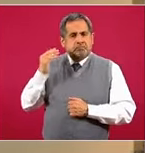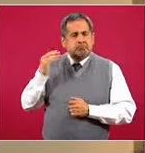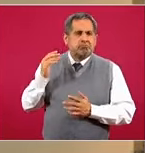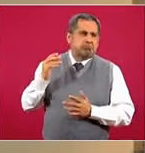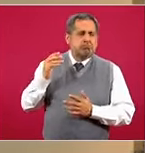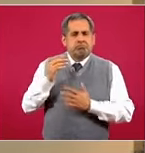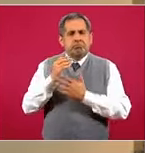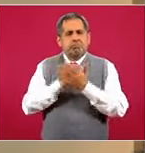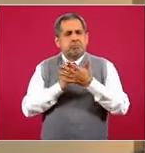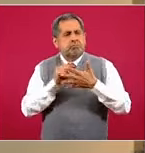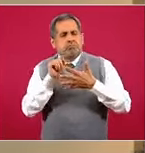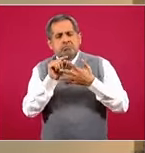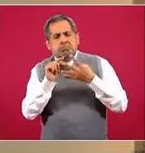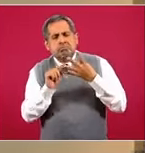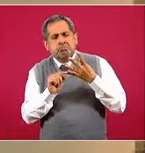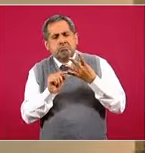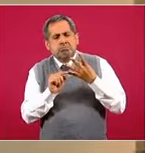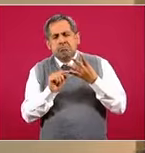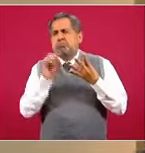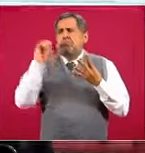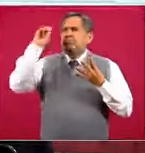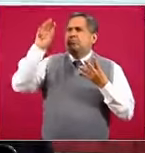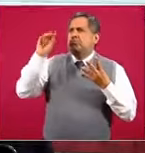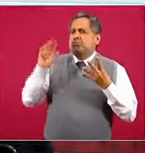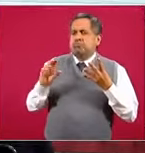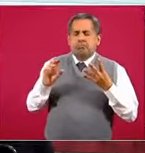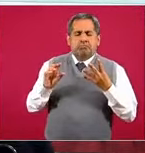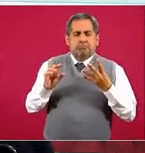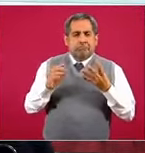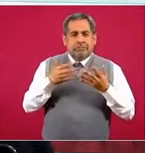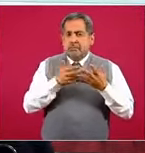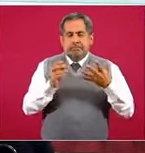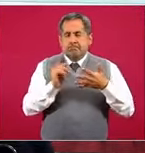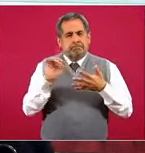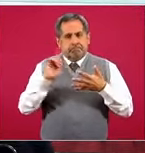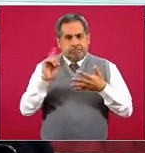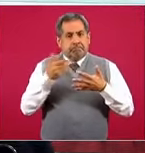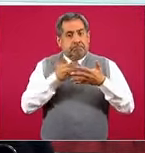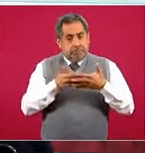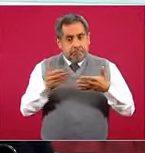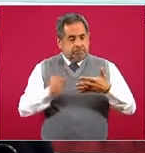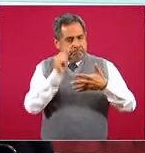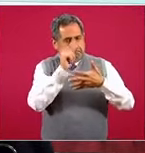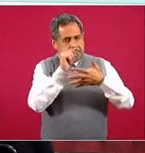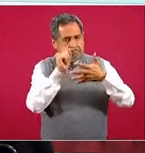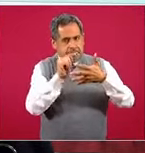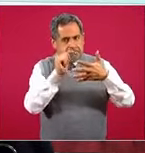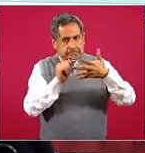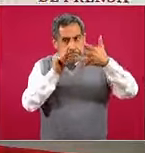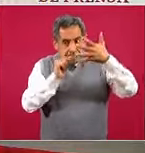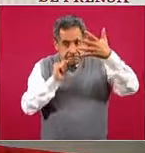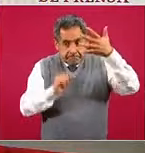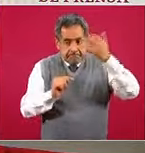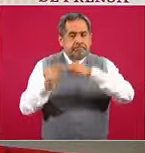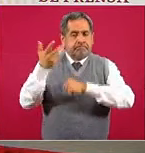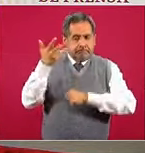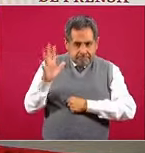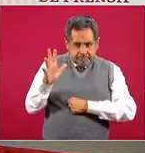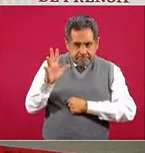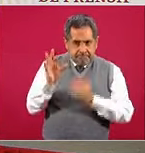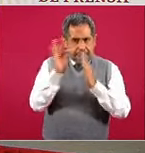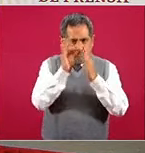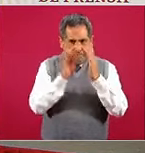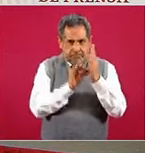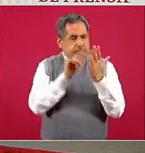menos indicadores y tenía una ponderación diferente. Actualmente son 10 indicadores, cada uno de